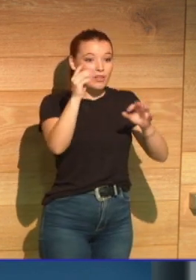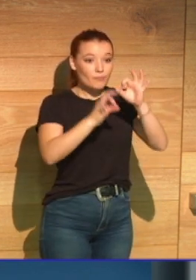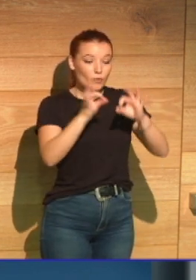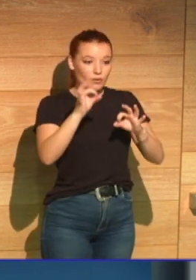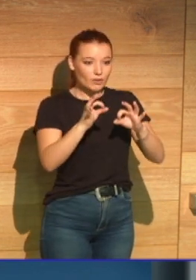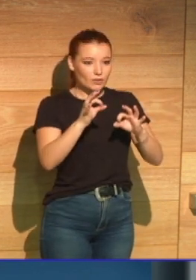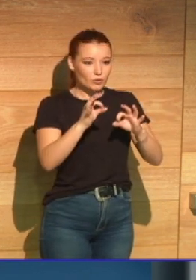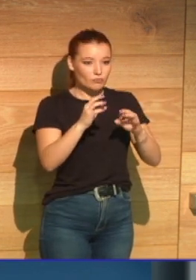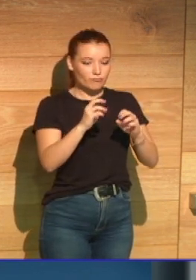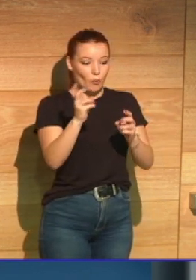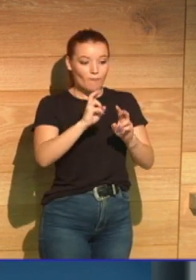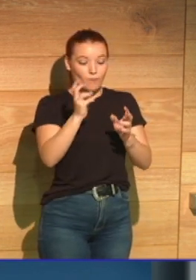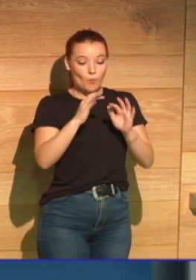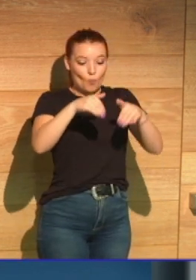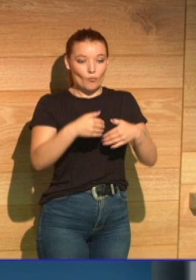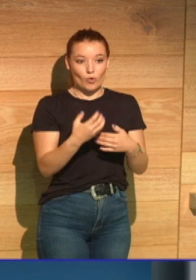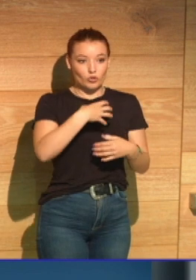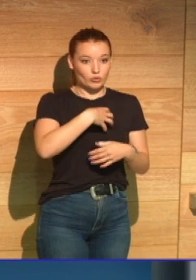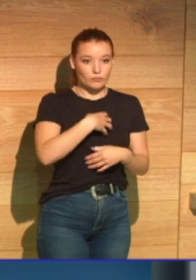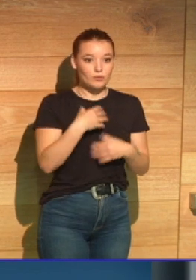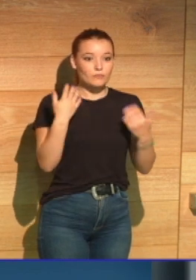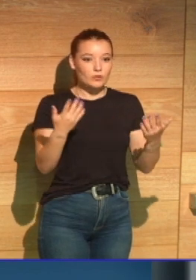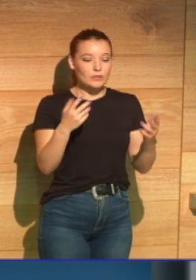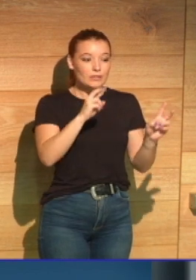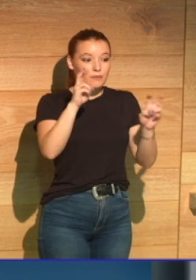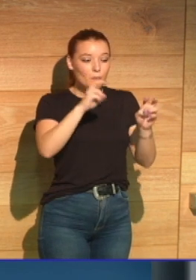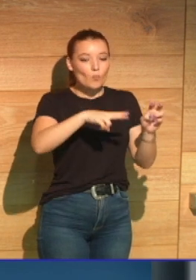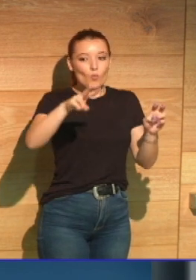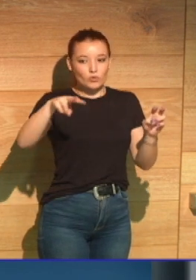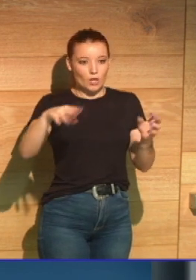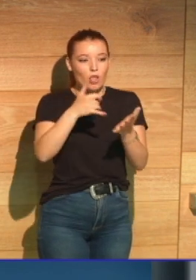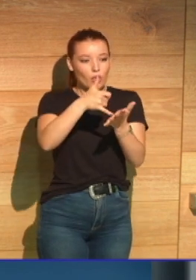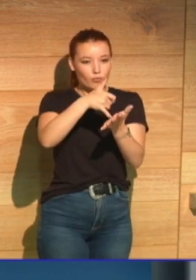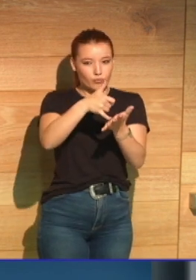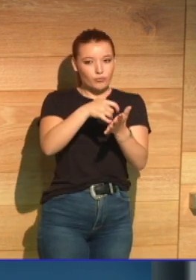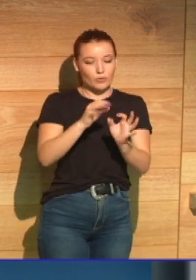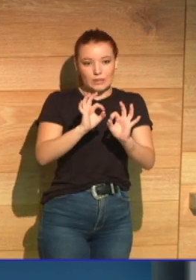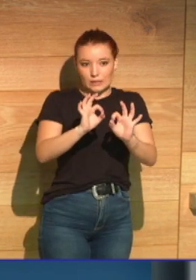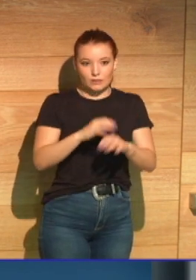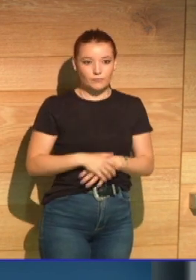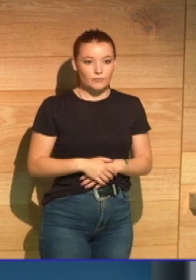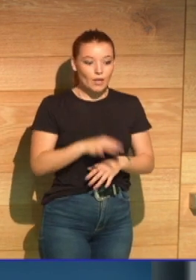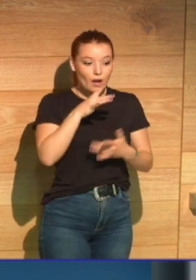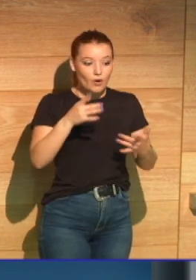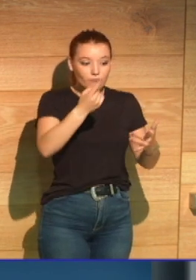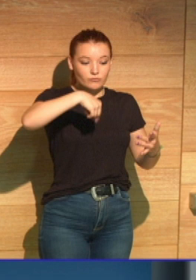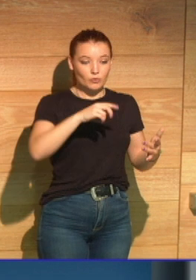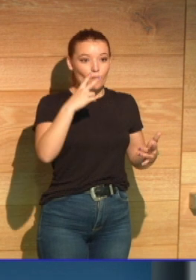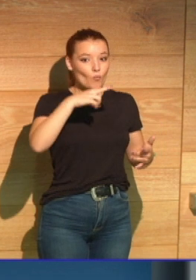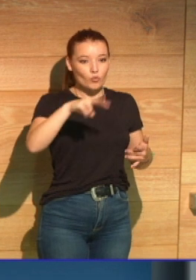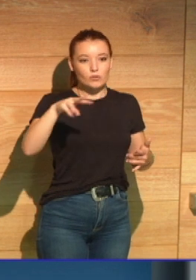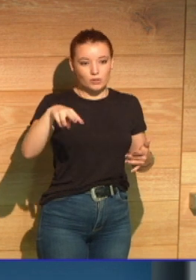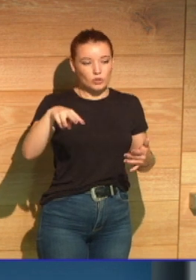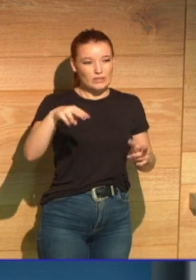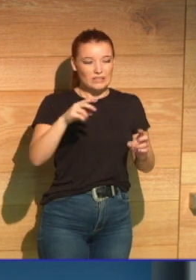regresar. Y esto mostraba las fragilidades de los museos. Un poco lo que les quiero contar es que los museos estamos en una coyuntura única. No solamente